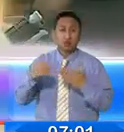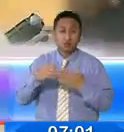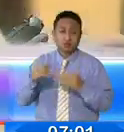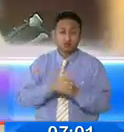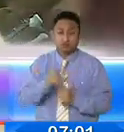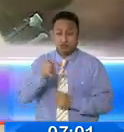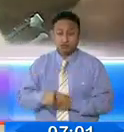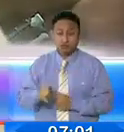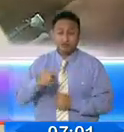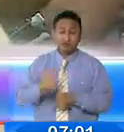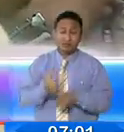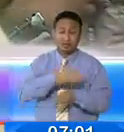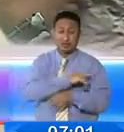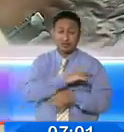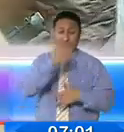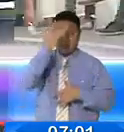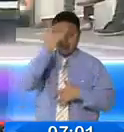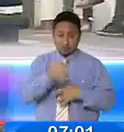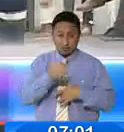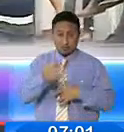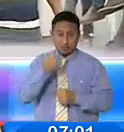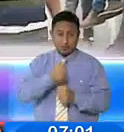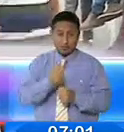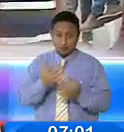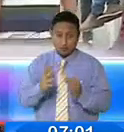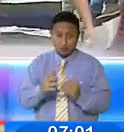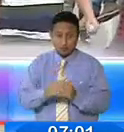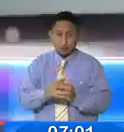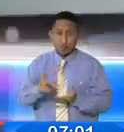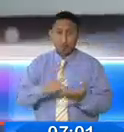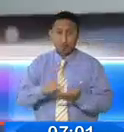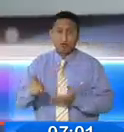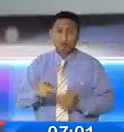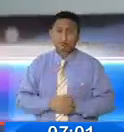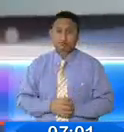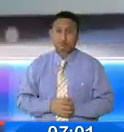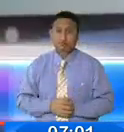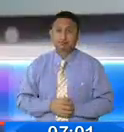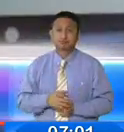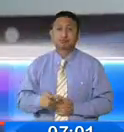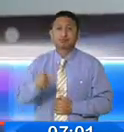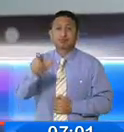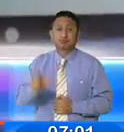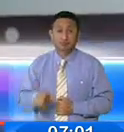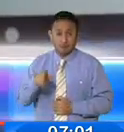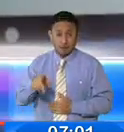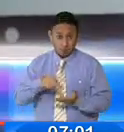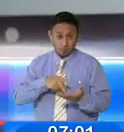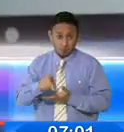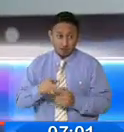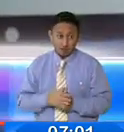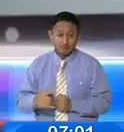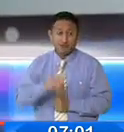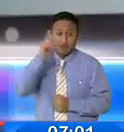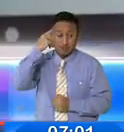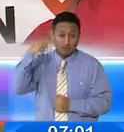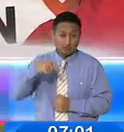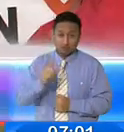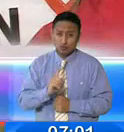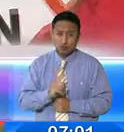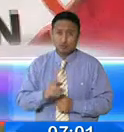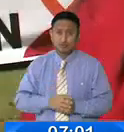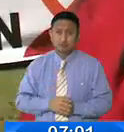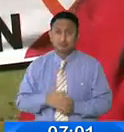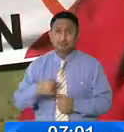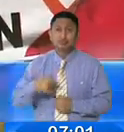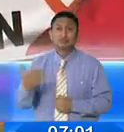empleo durante la pandemia y no encuentran trabajo. El pueblo es el que va a pagar, no el gobierno. El bono